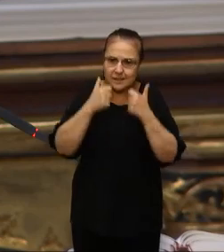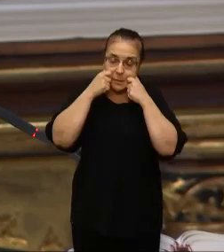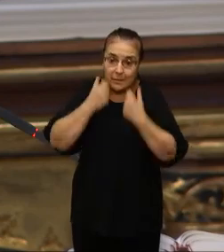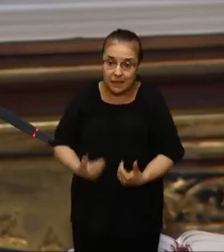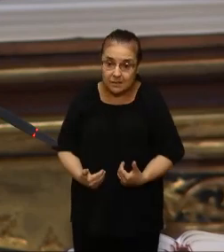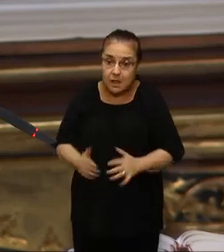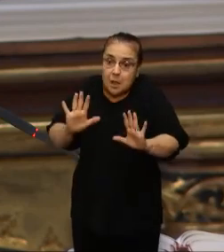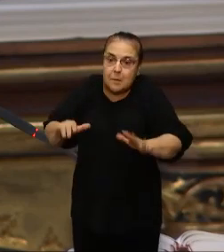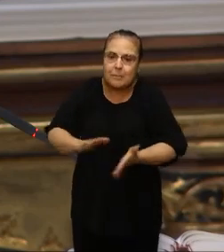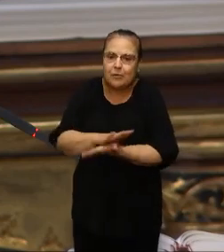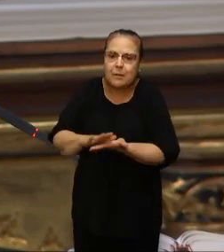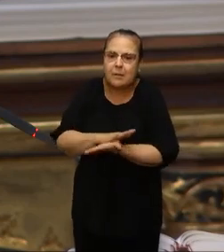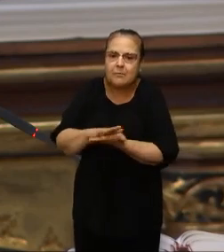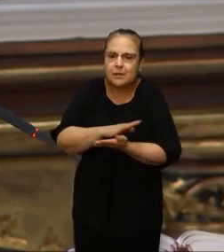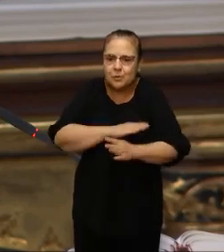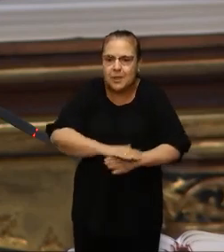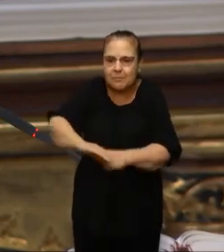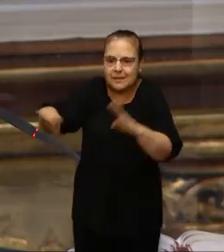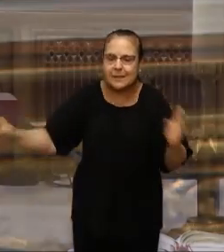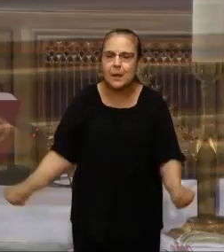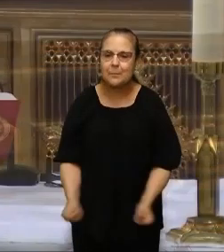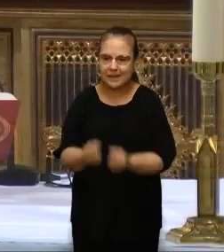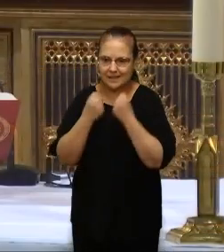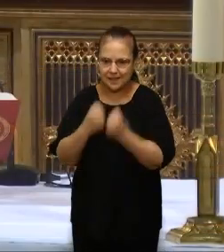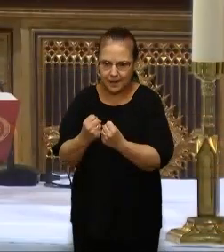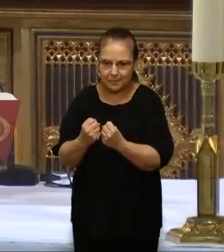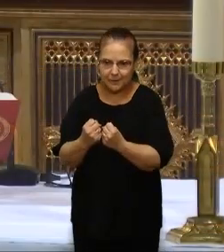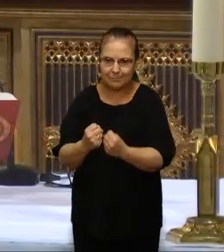casa, pero una palabra tuya bastará para